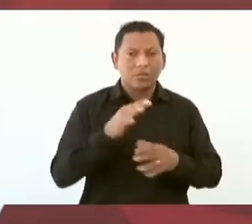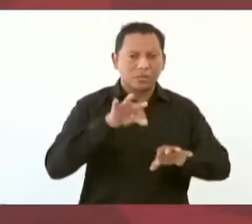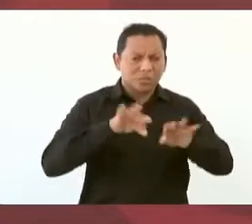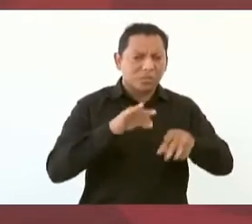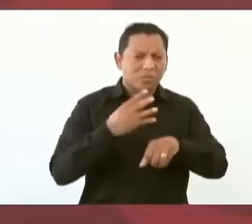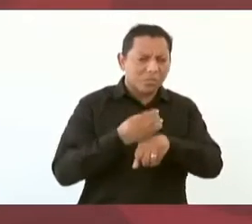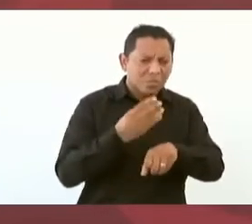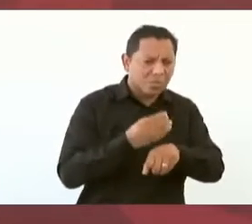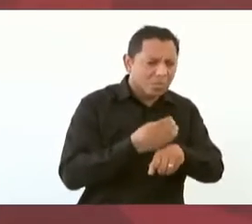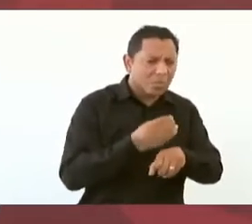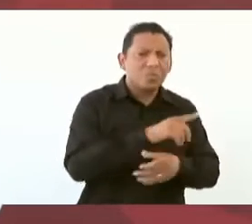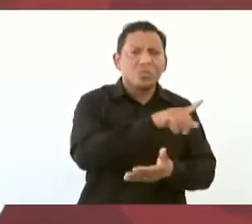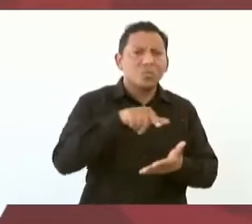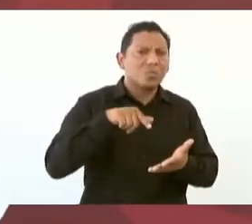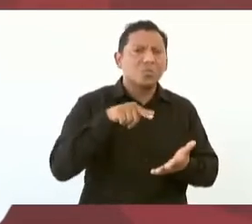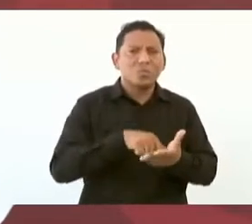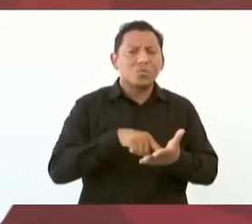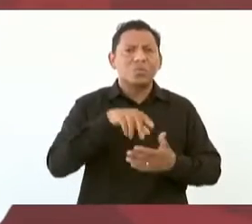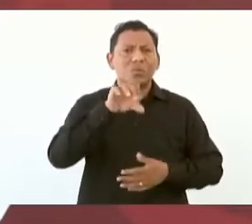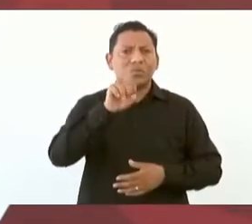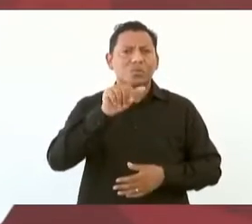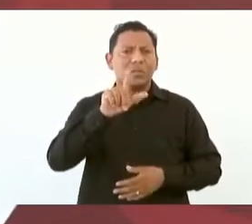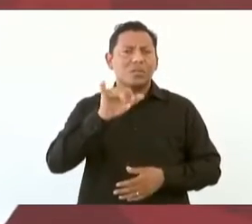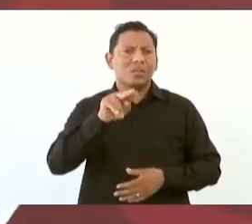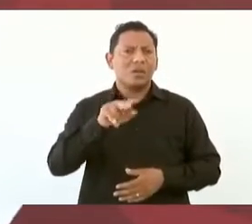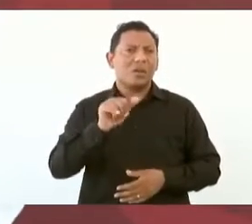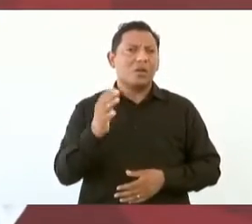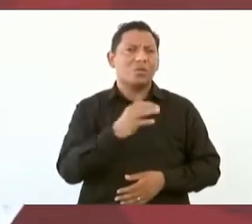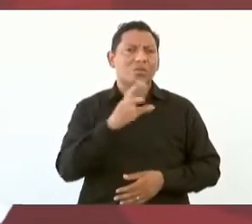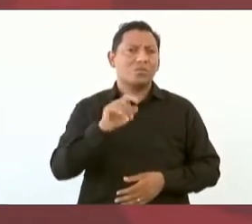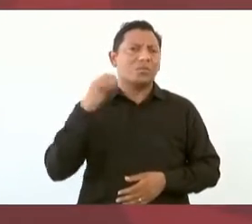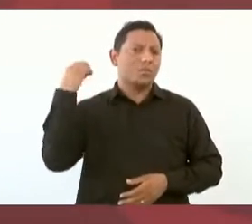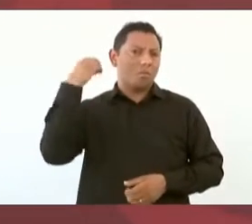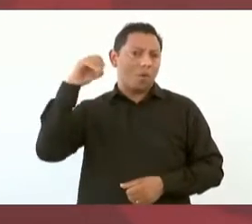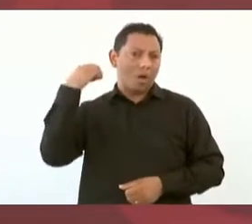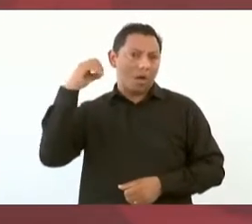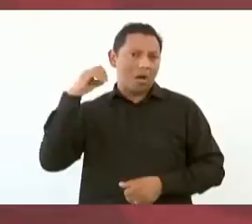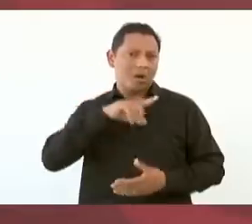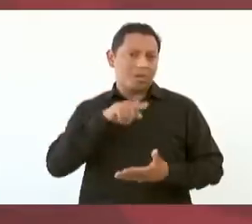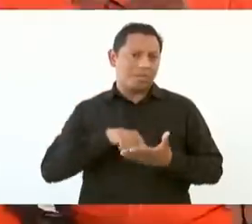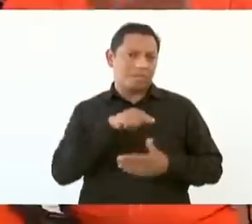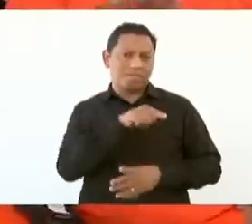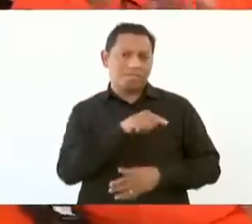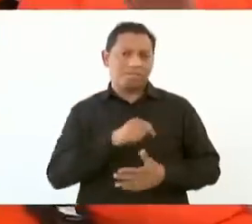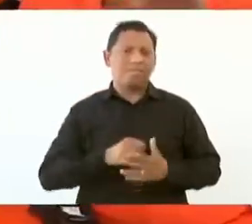la coquizadora de Salina Cruz, Oaxaca.